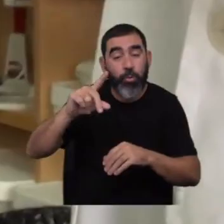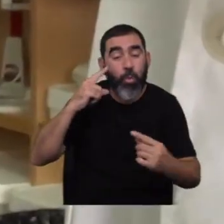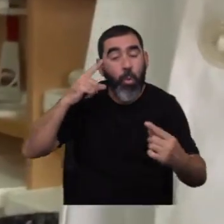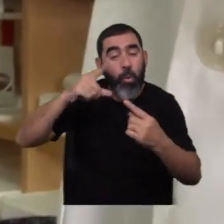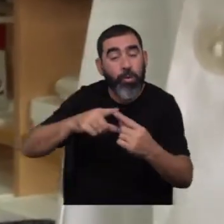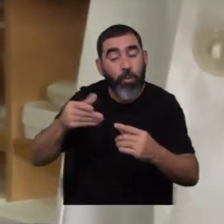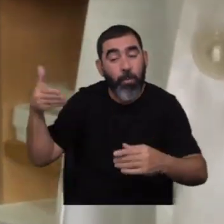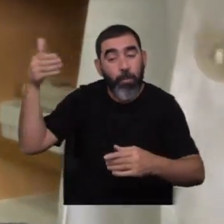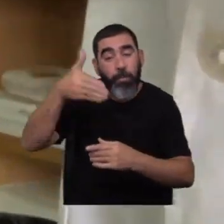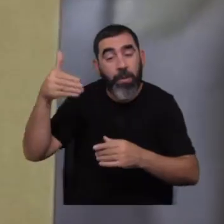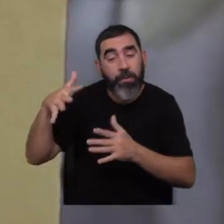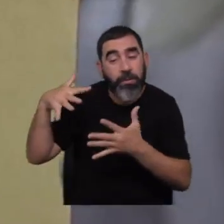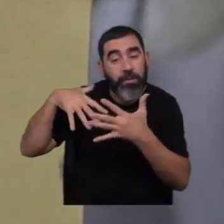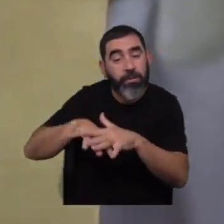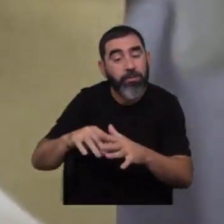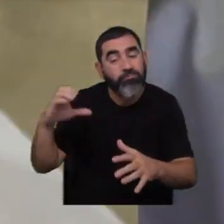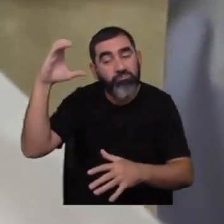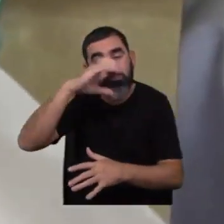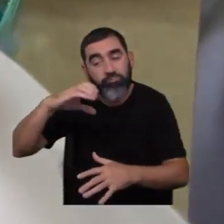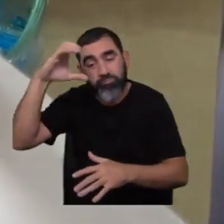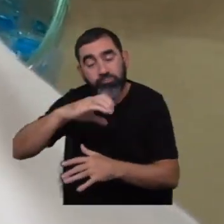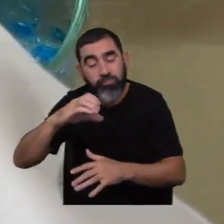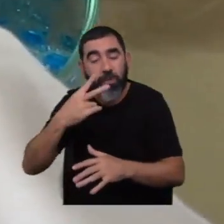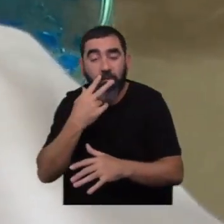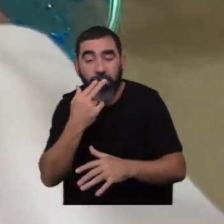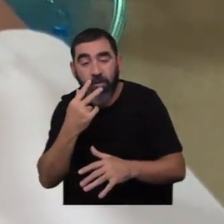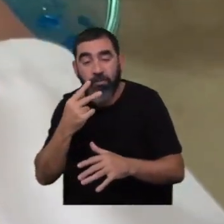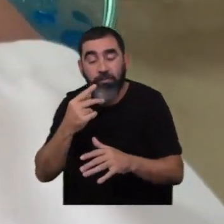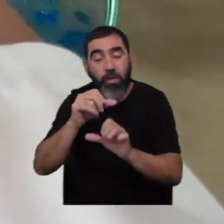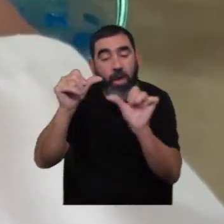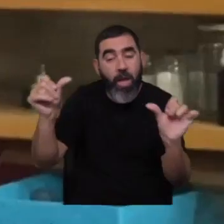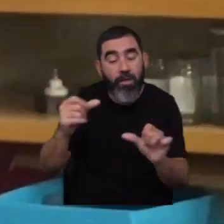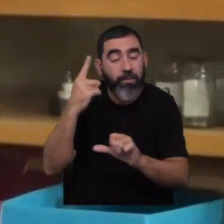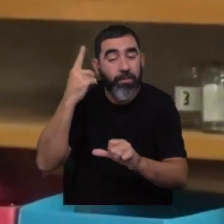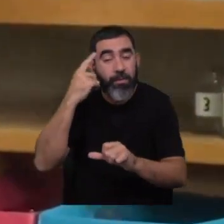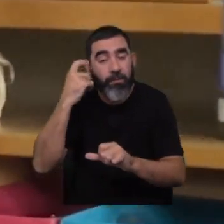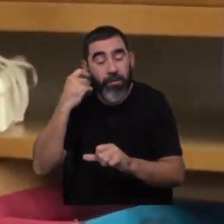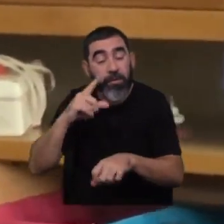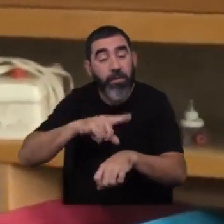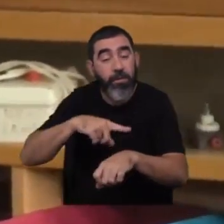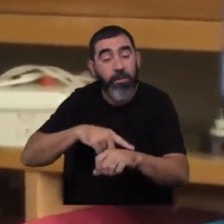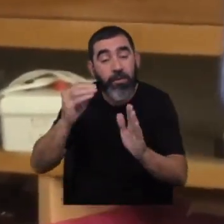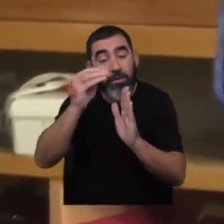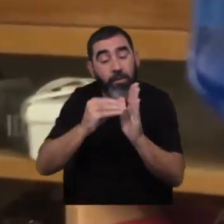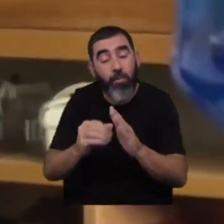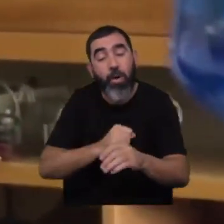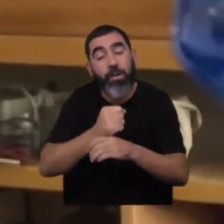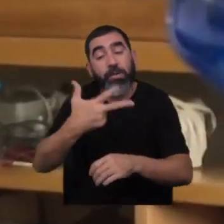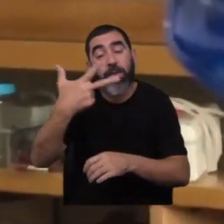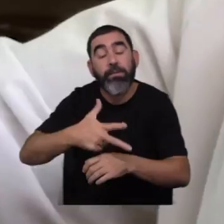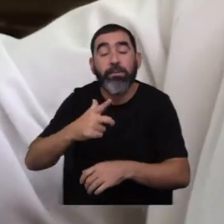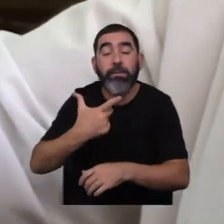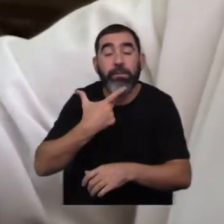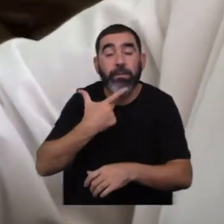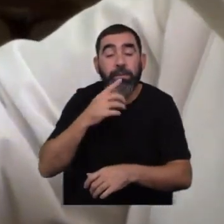acercar a los participantes al curioso mundo de la cristalografía a través de una actividad experimental. Hay tiempo para inscribirse hasta el 13 de septiembre